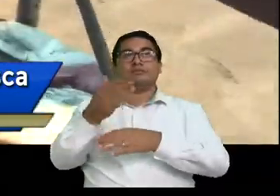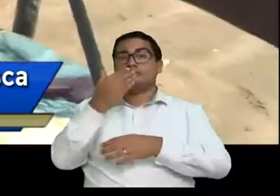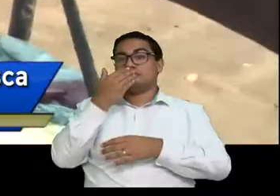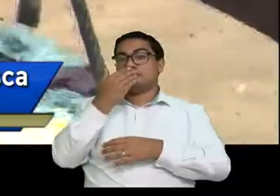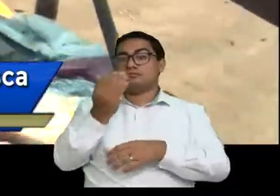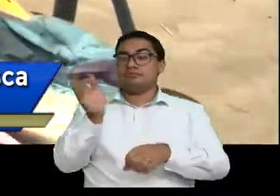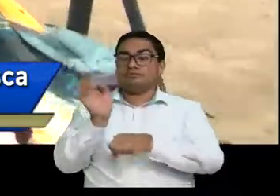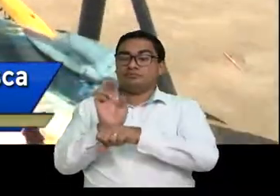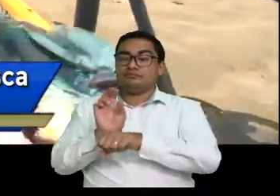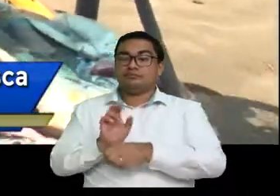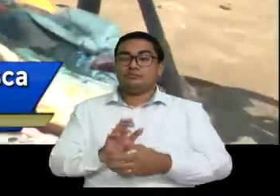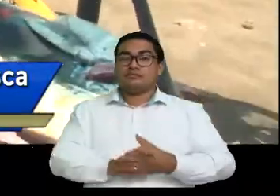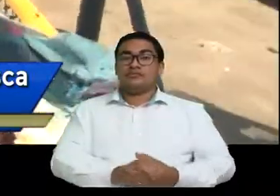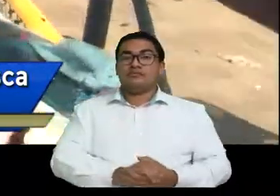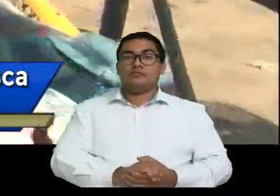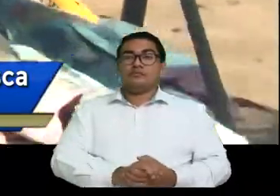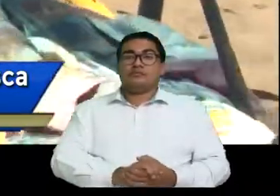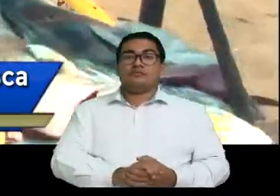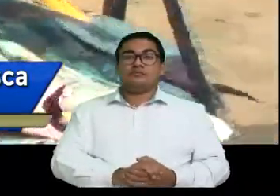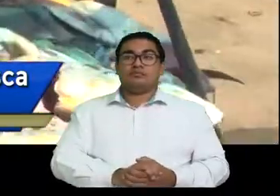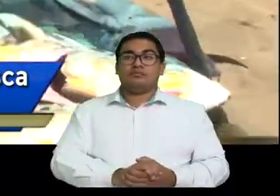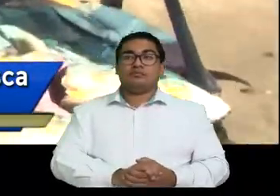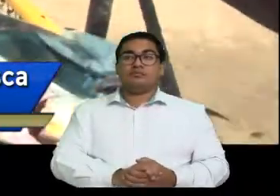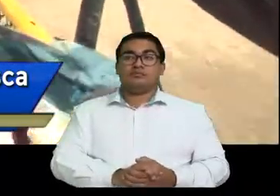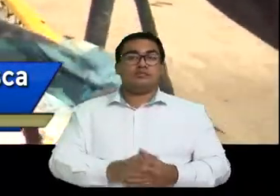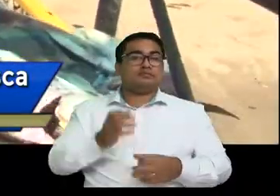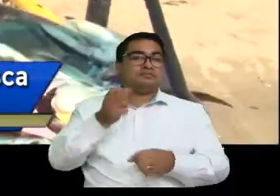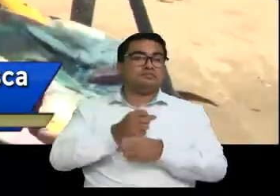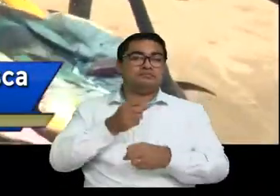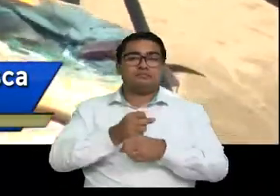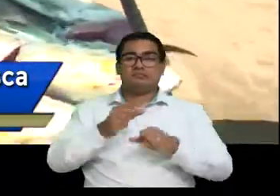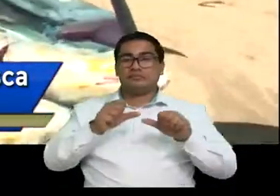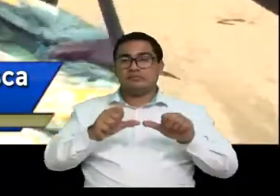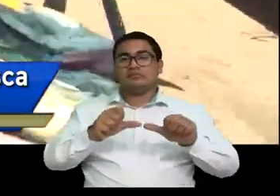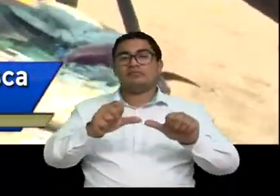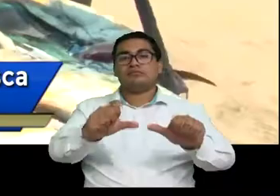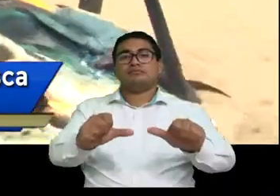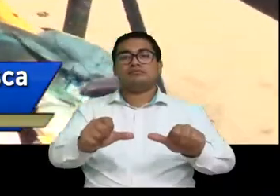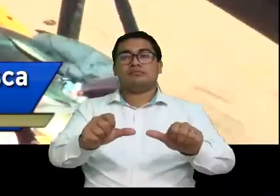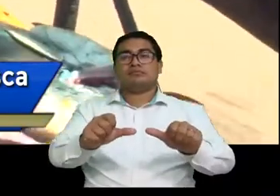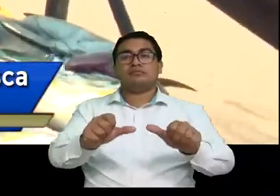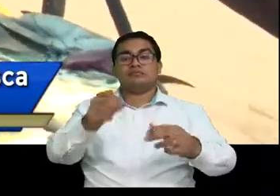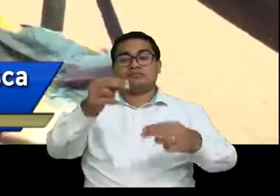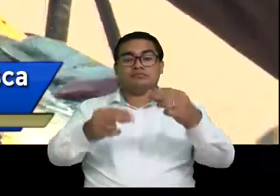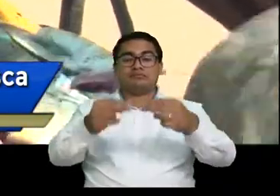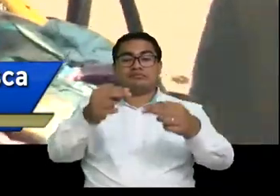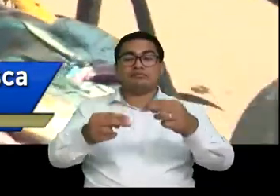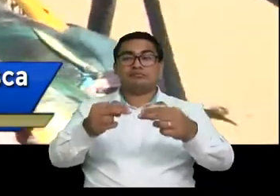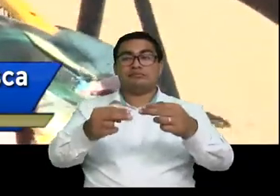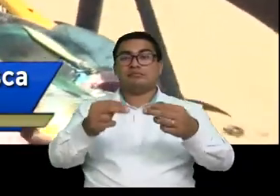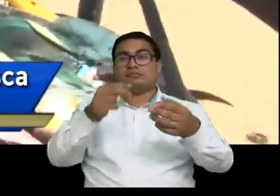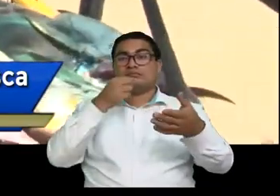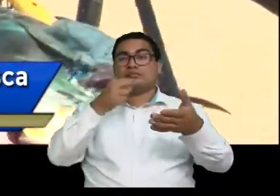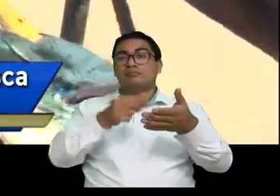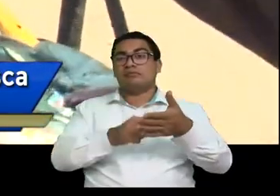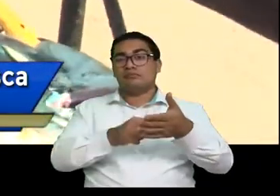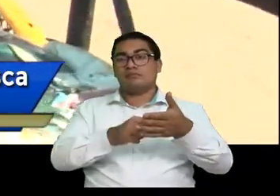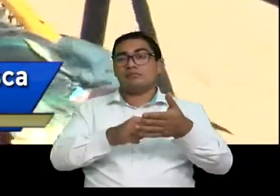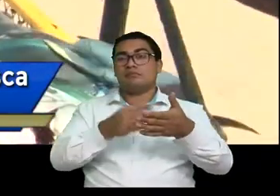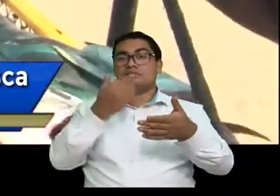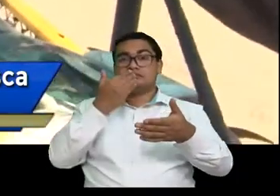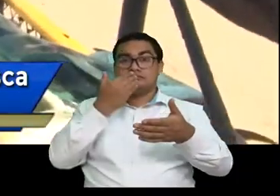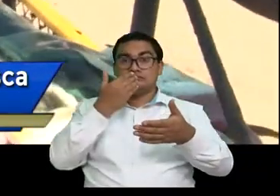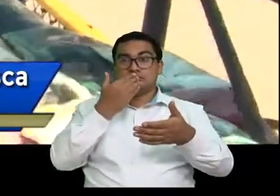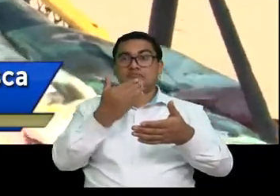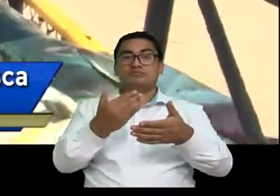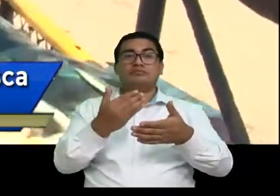es, ¿verdad? Y como te digo, seguimos creciendo, ¿verdad? Y la cifra esta de este beneficio